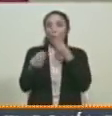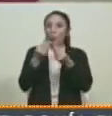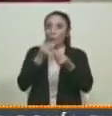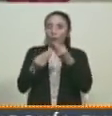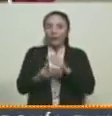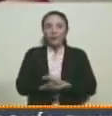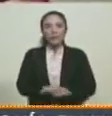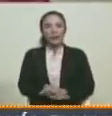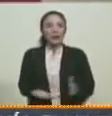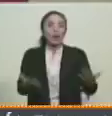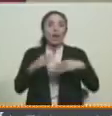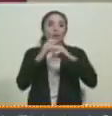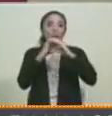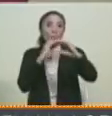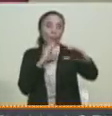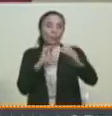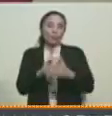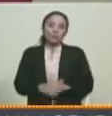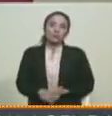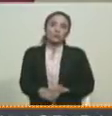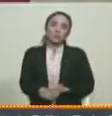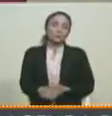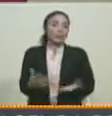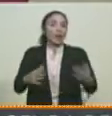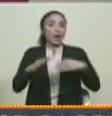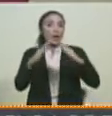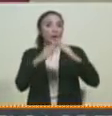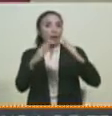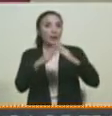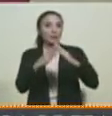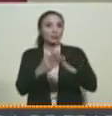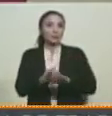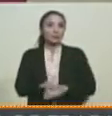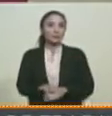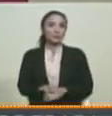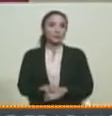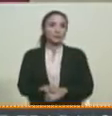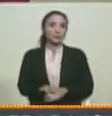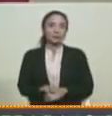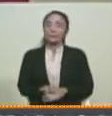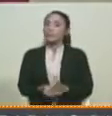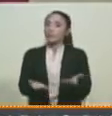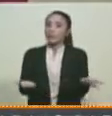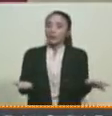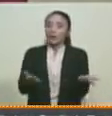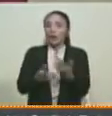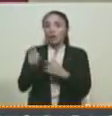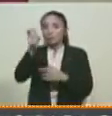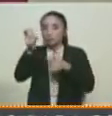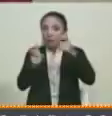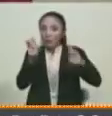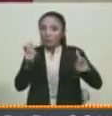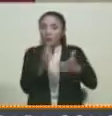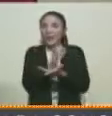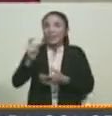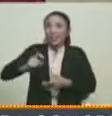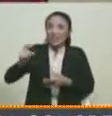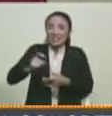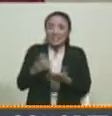alimento, del transporte, de la vivienda. Poner al ser humano en el centro y sus